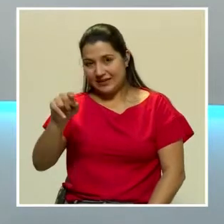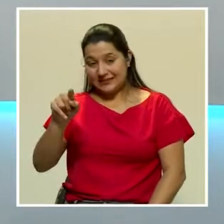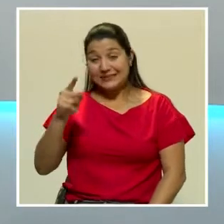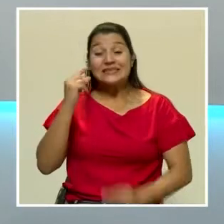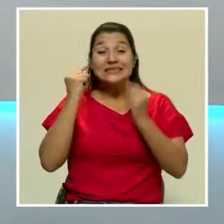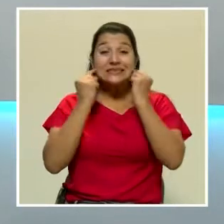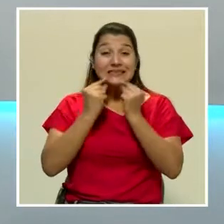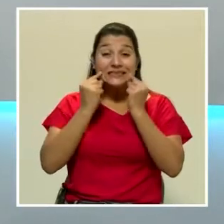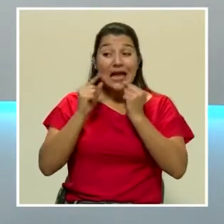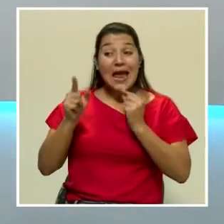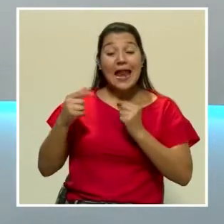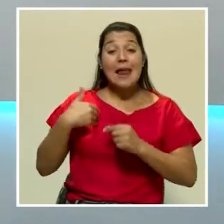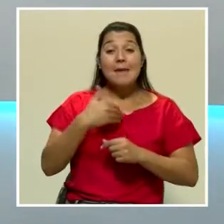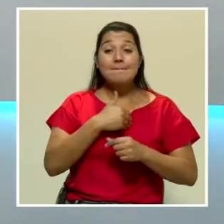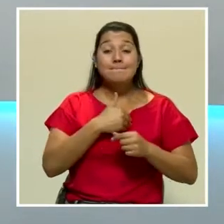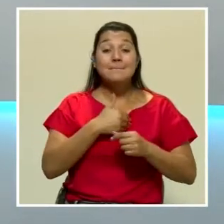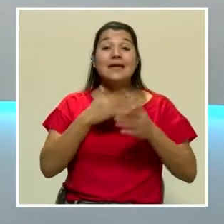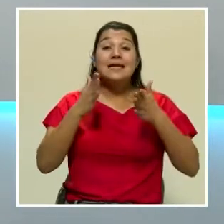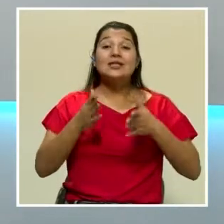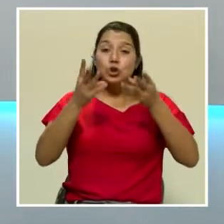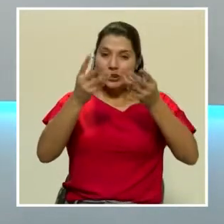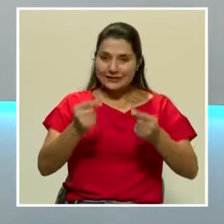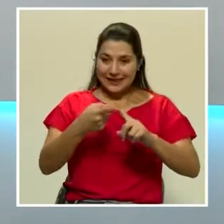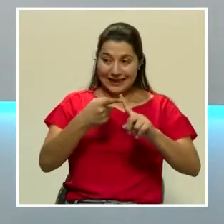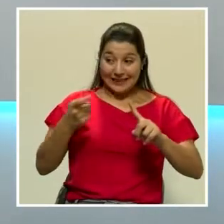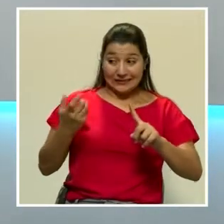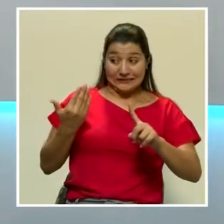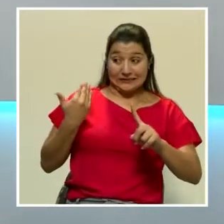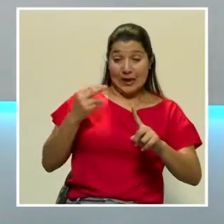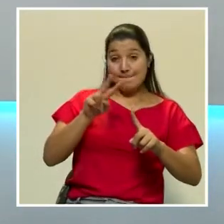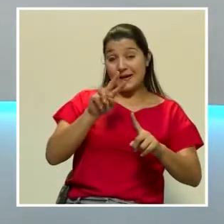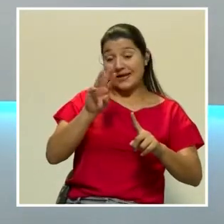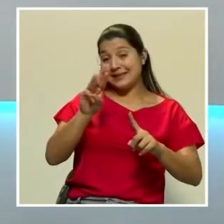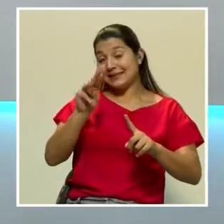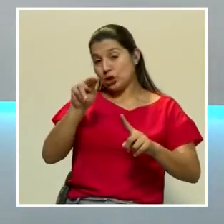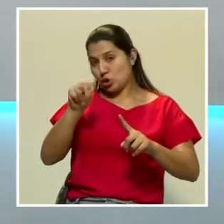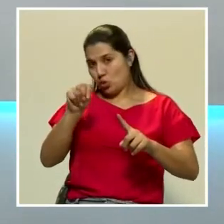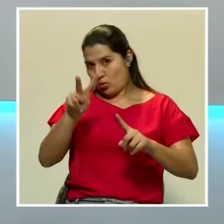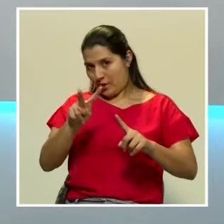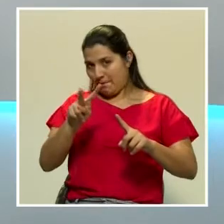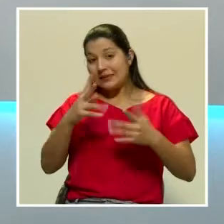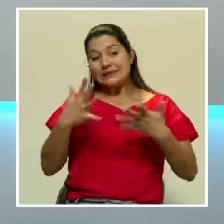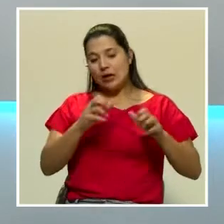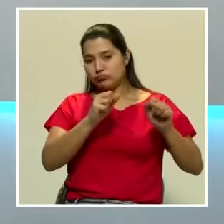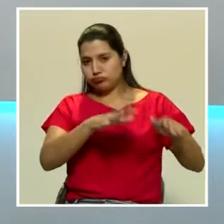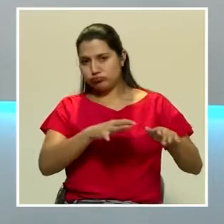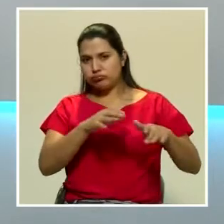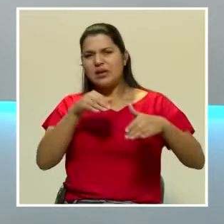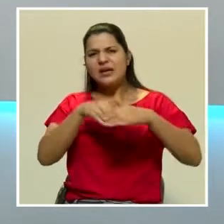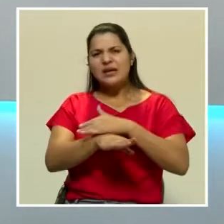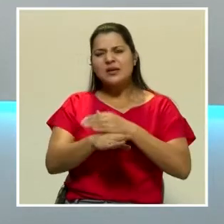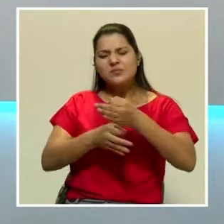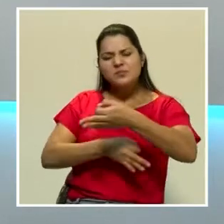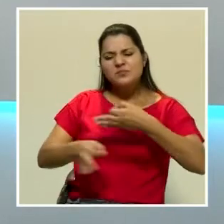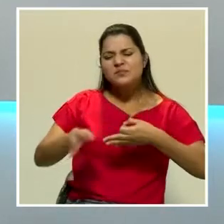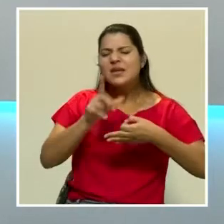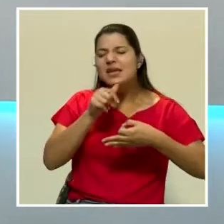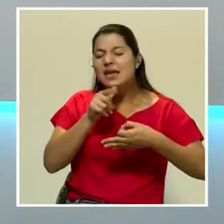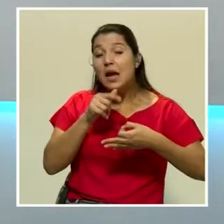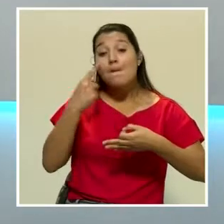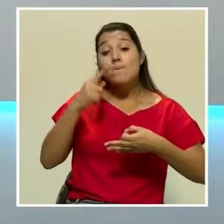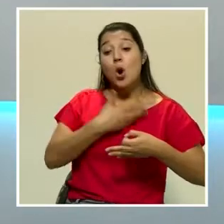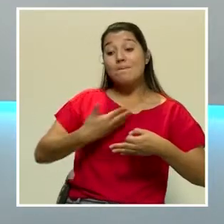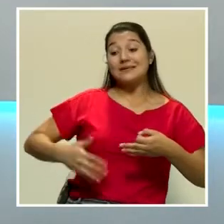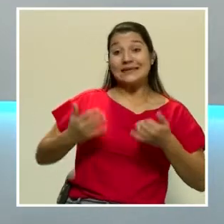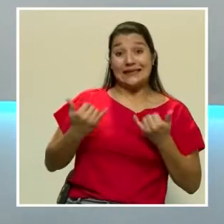pasado 26 de noviembre del año anterior, será sustituido por el actual presidente del Instituto Nacional de